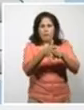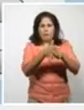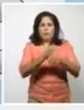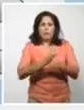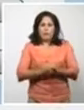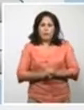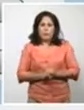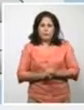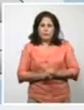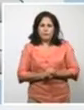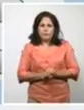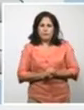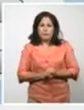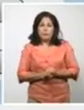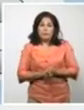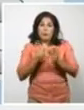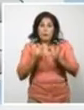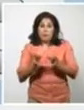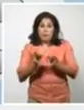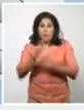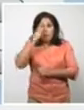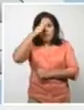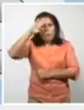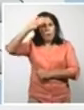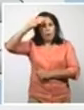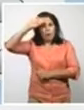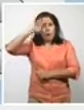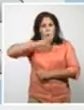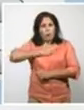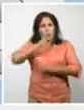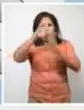COVID-19. De esta forma, Cuba acumula